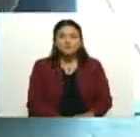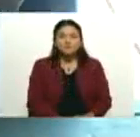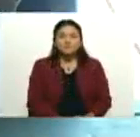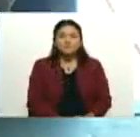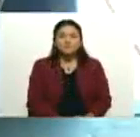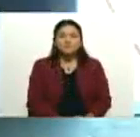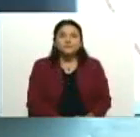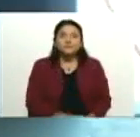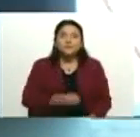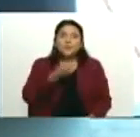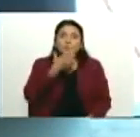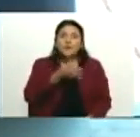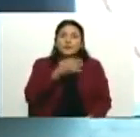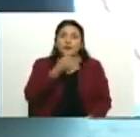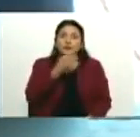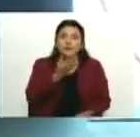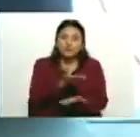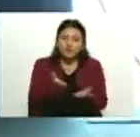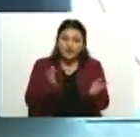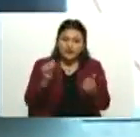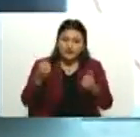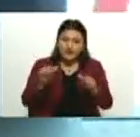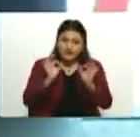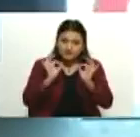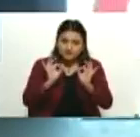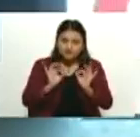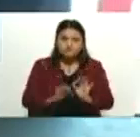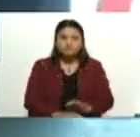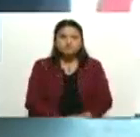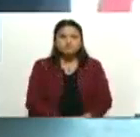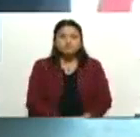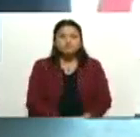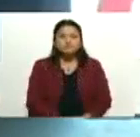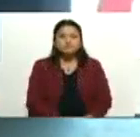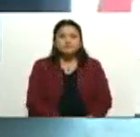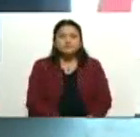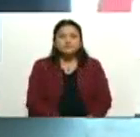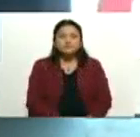Muy buenas tardes, ¿cómo están? ¿Cómo están ustedes?